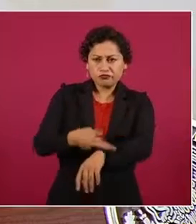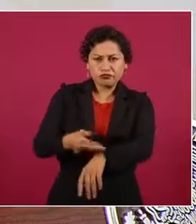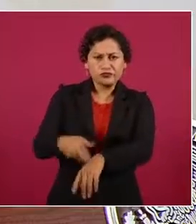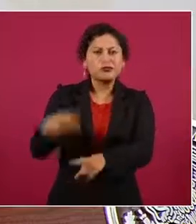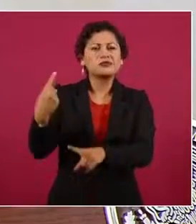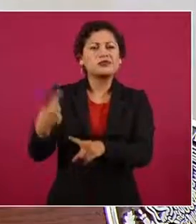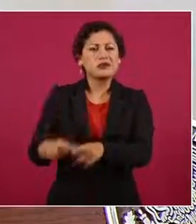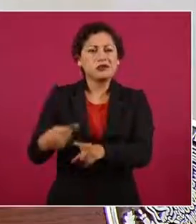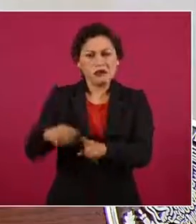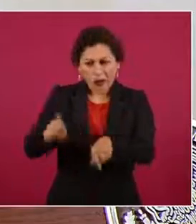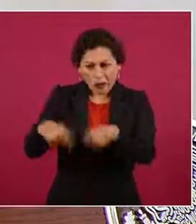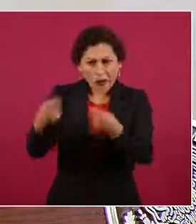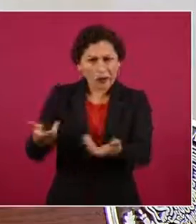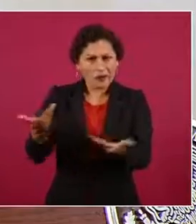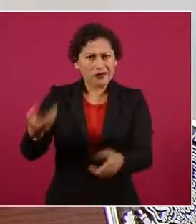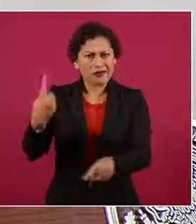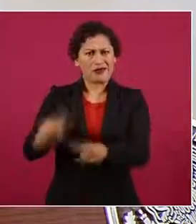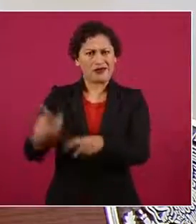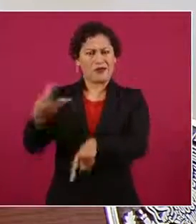Pues son los mismos